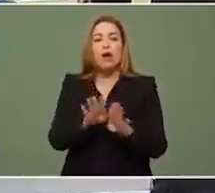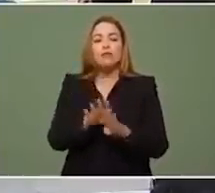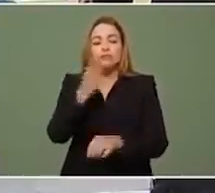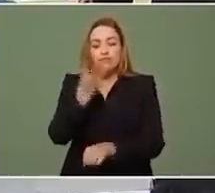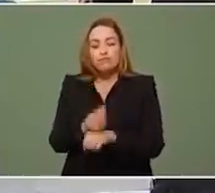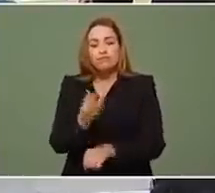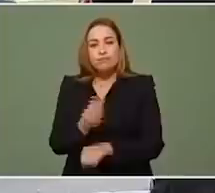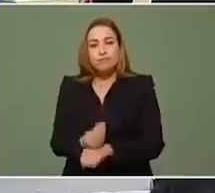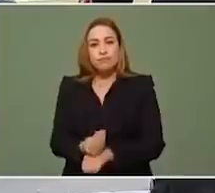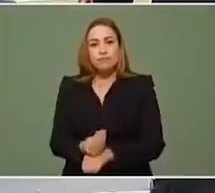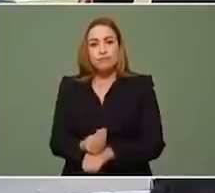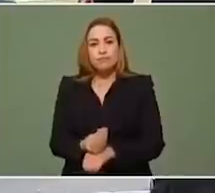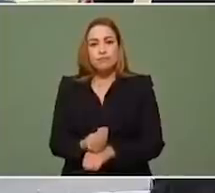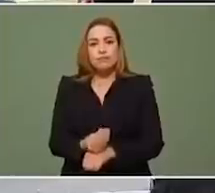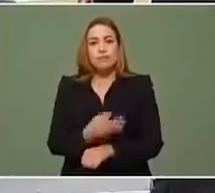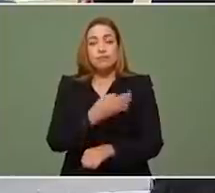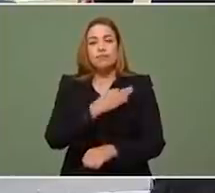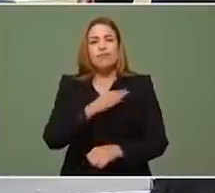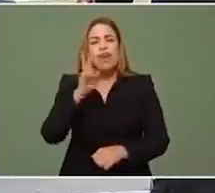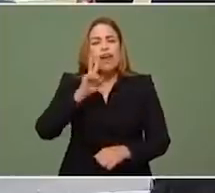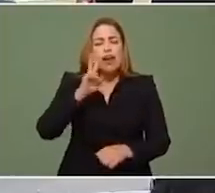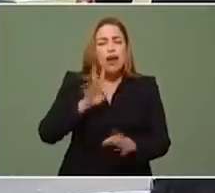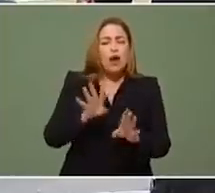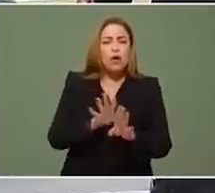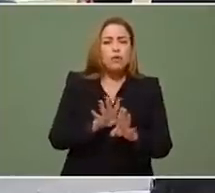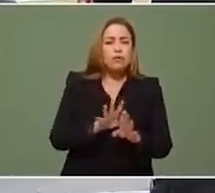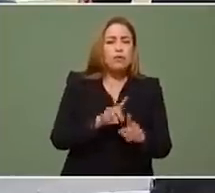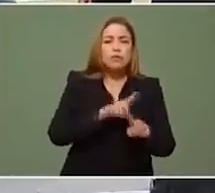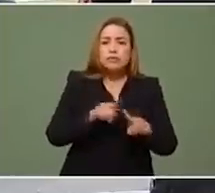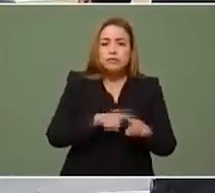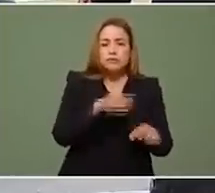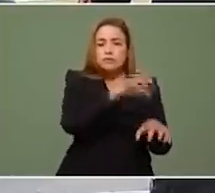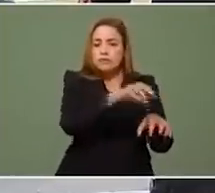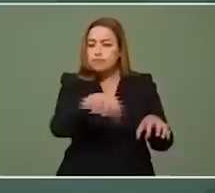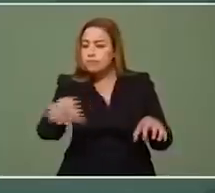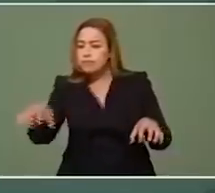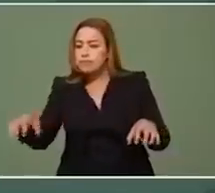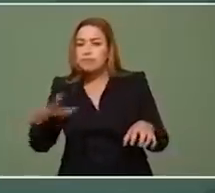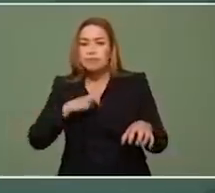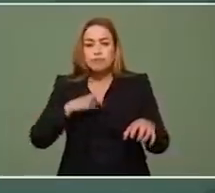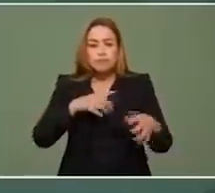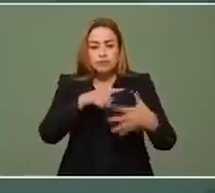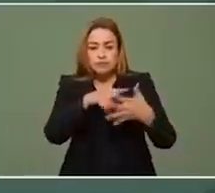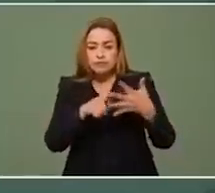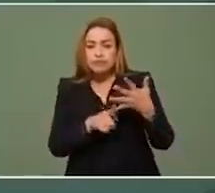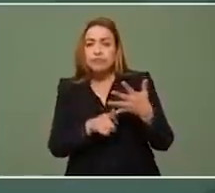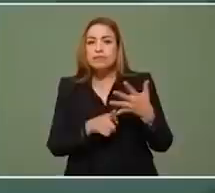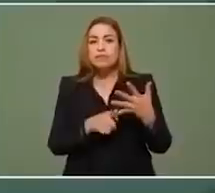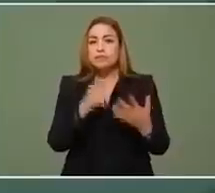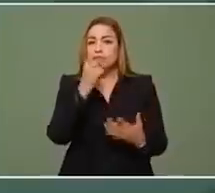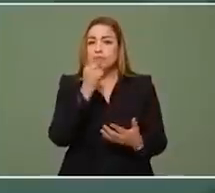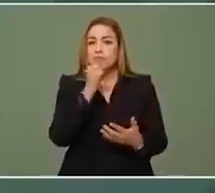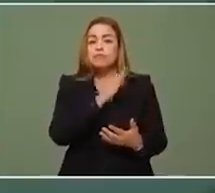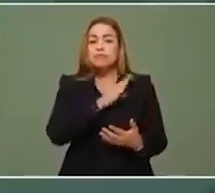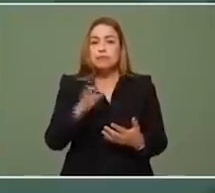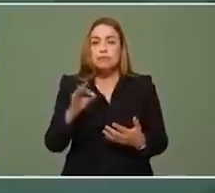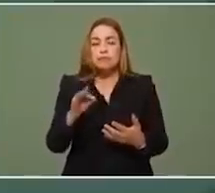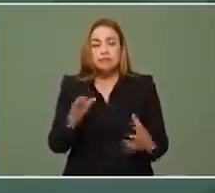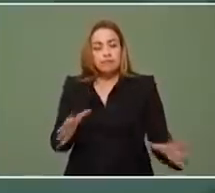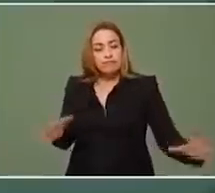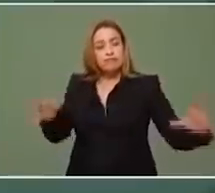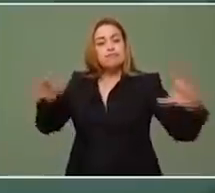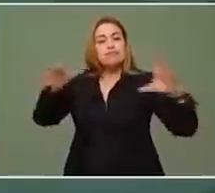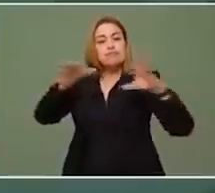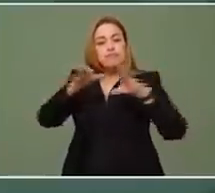varios elementos que se puedan conjugar para que al final